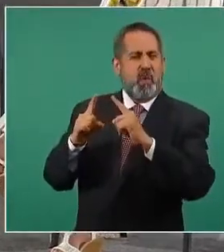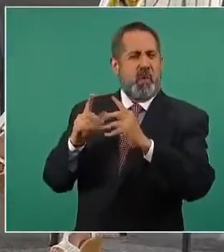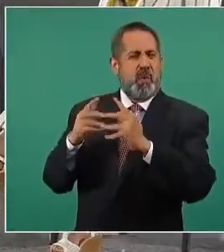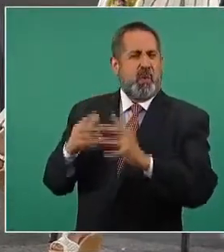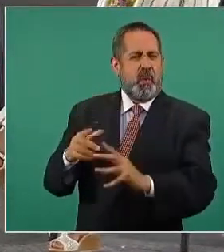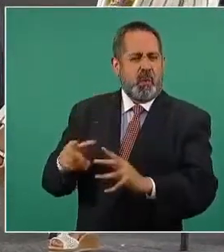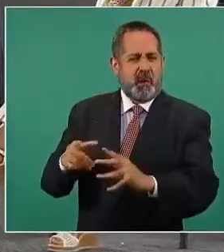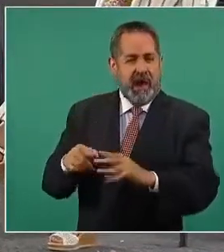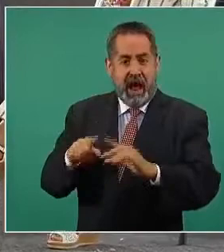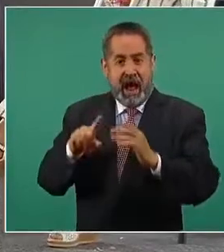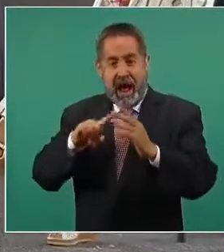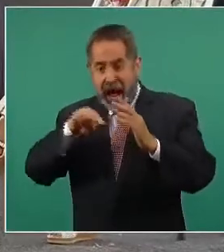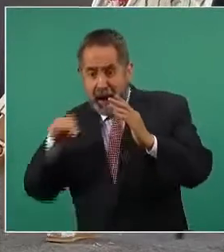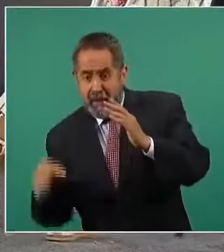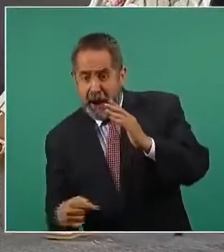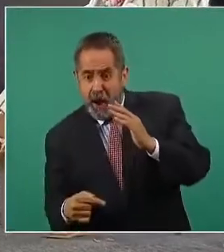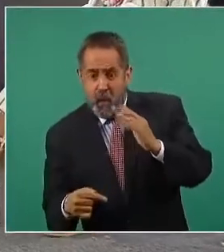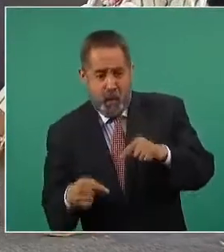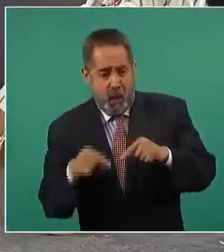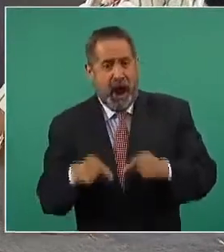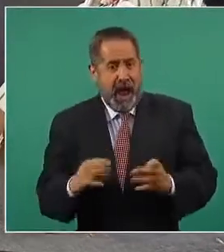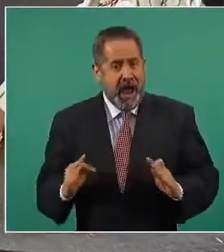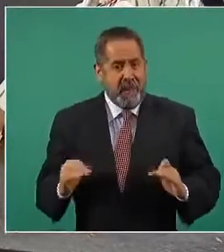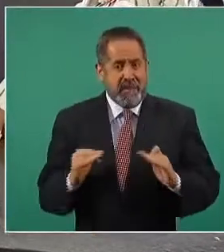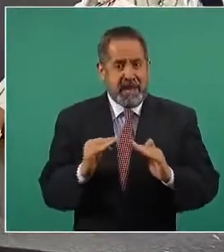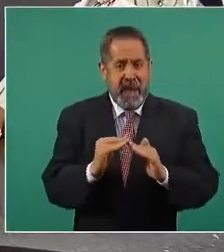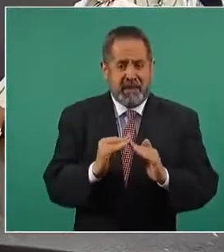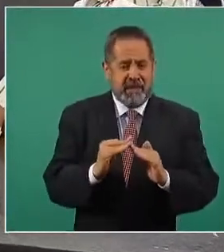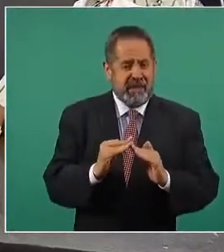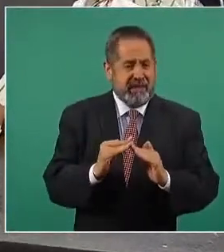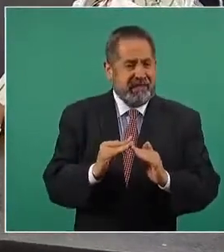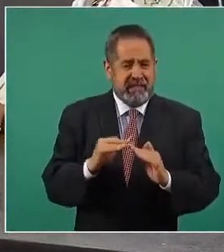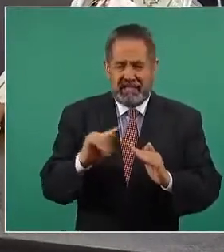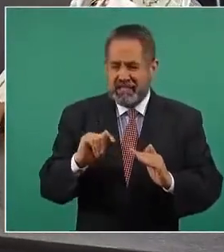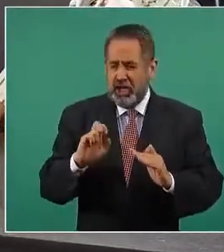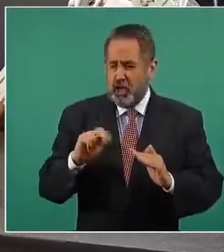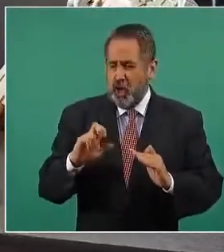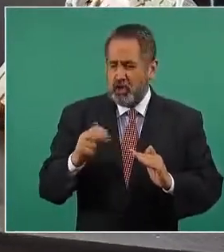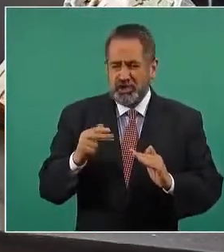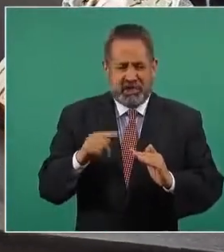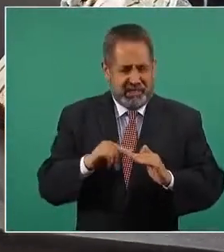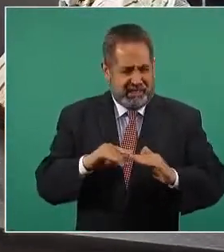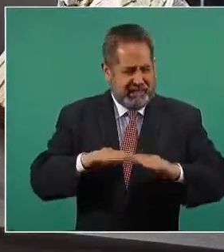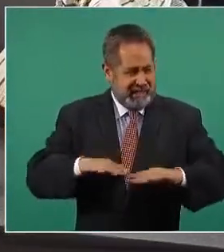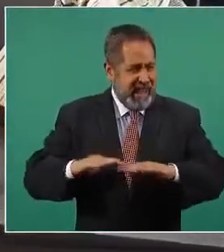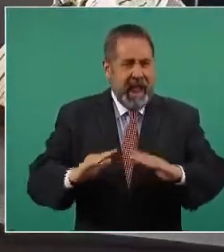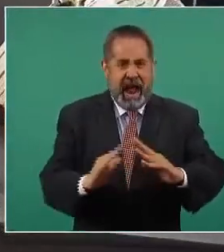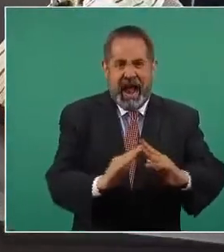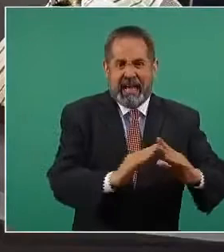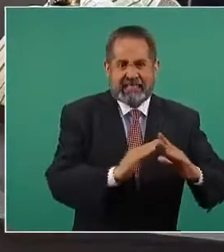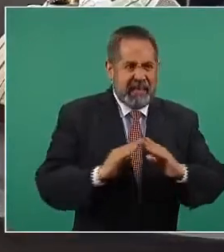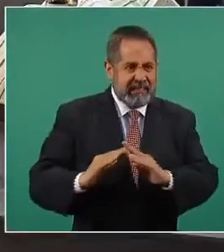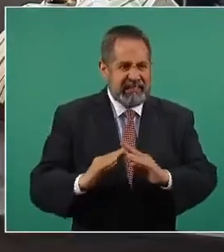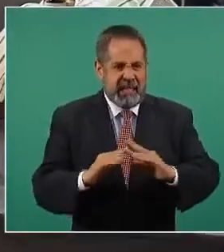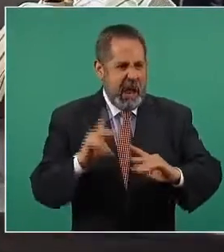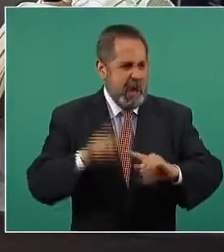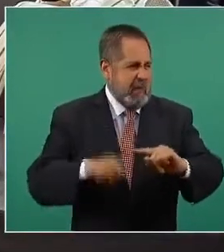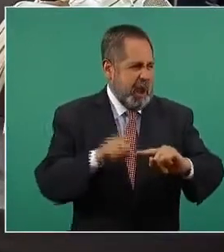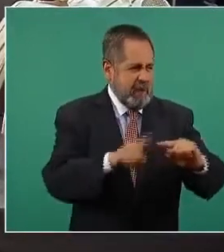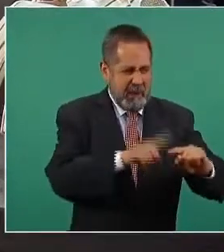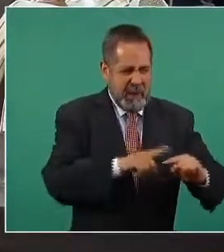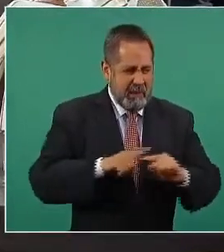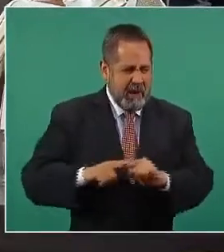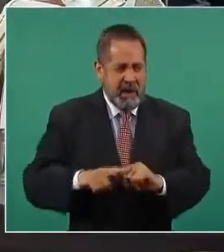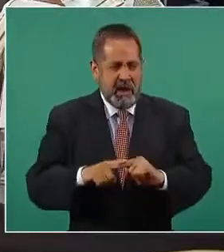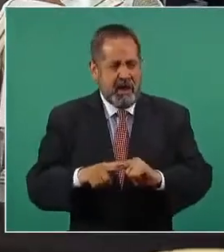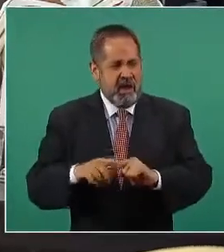edificadas sobre los cimientos de las pirámides Tenochtitlán, y residencias o casas